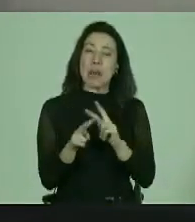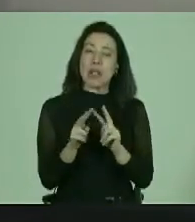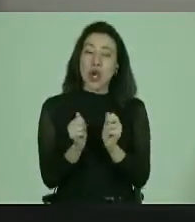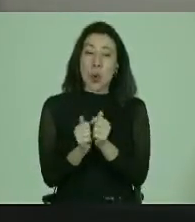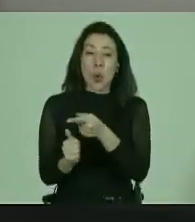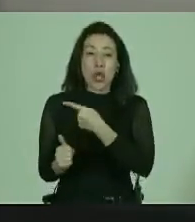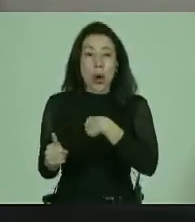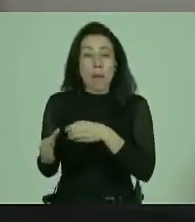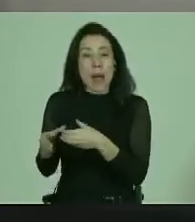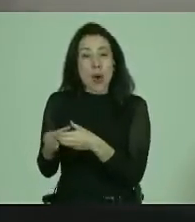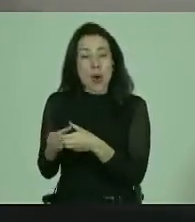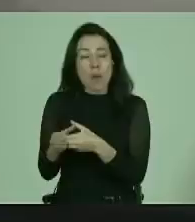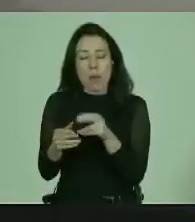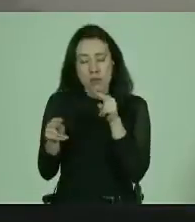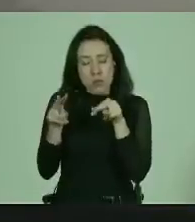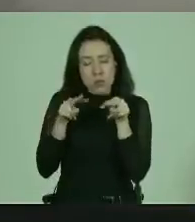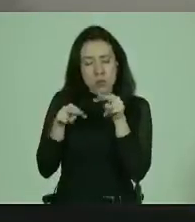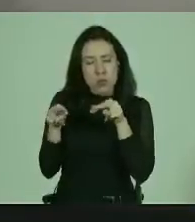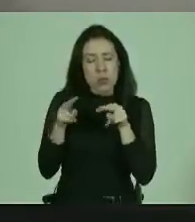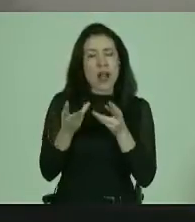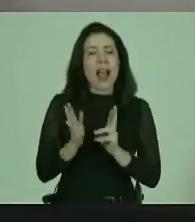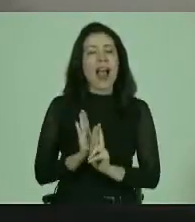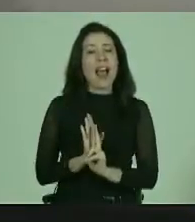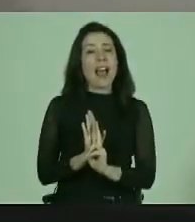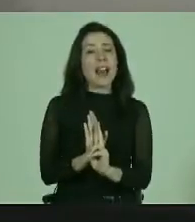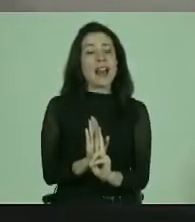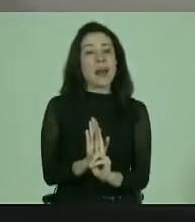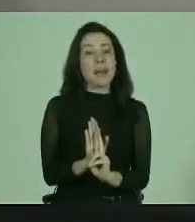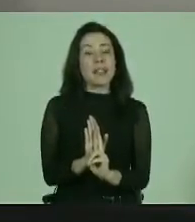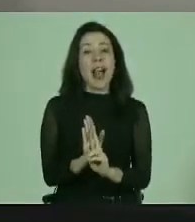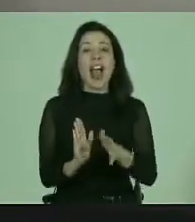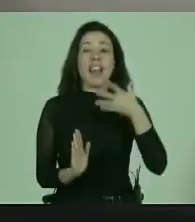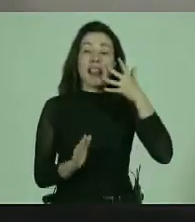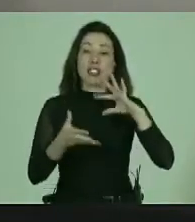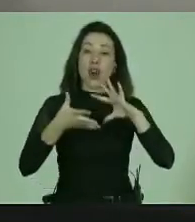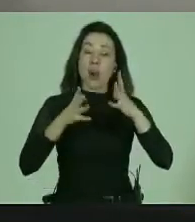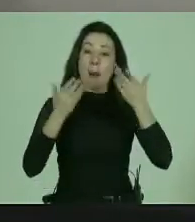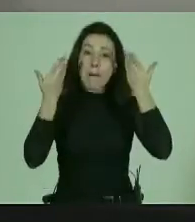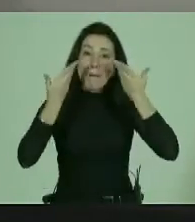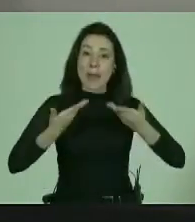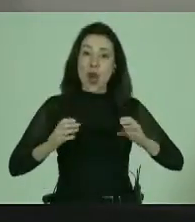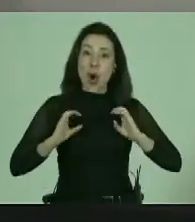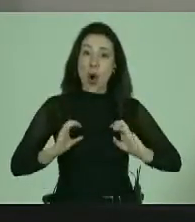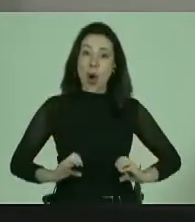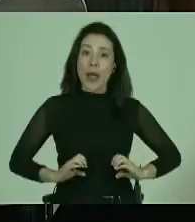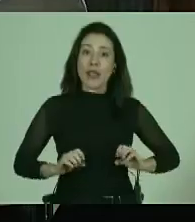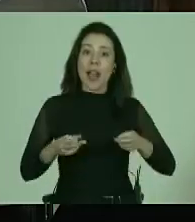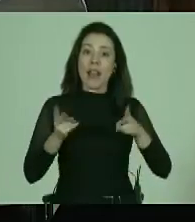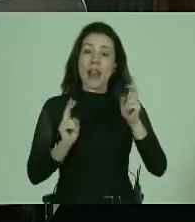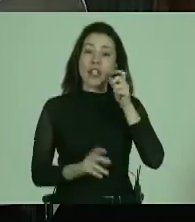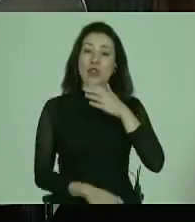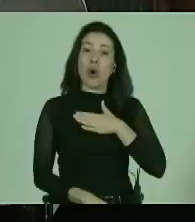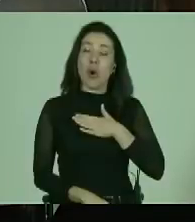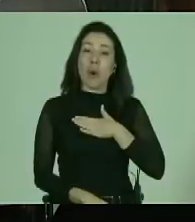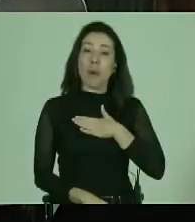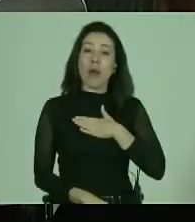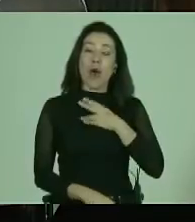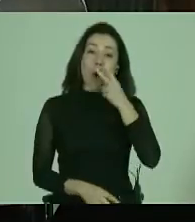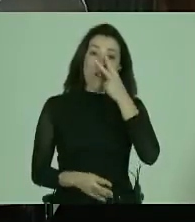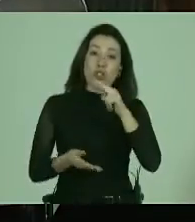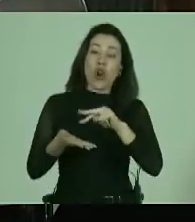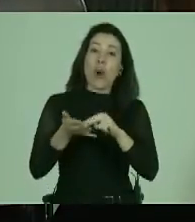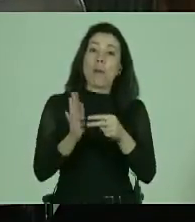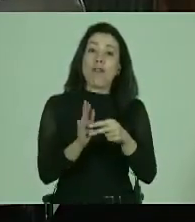mi grupo un estudio de lo que representaba la declaración universal de bioética y derechos humanos a la luz de los